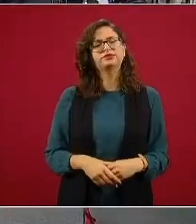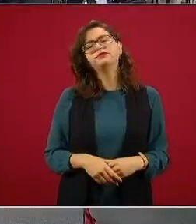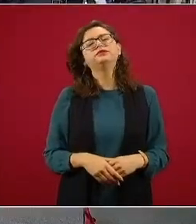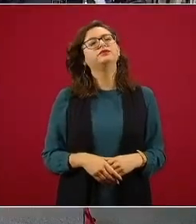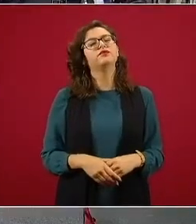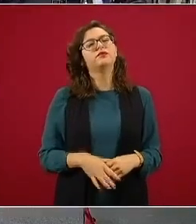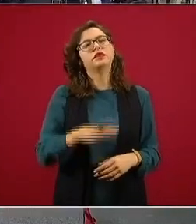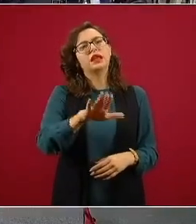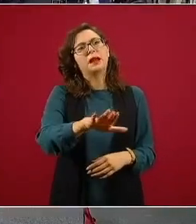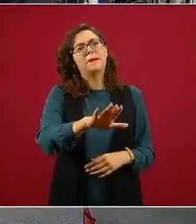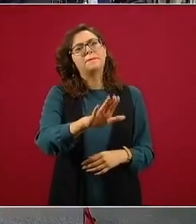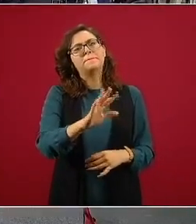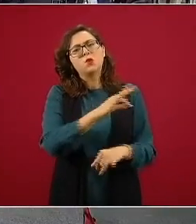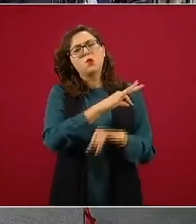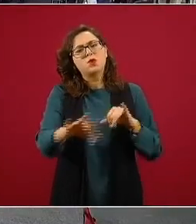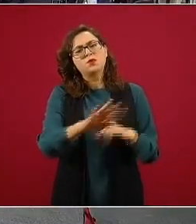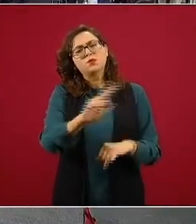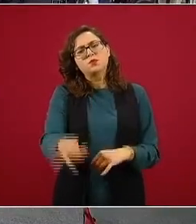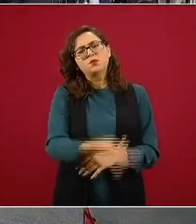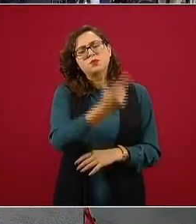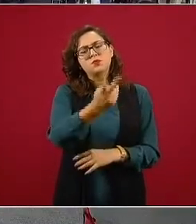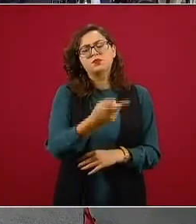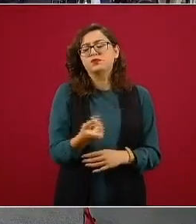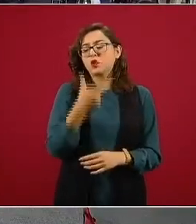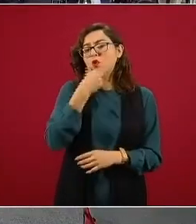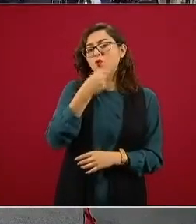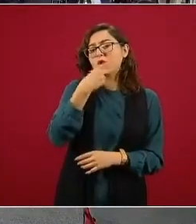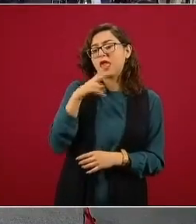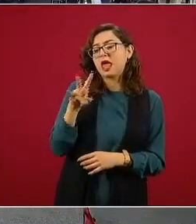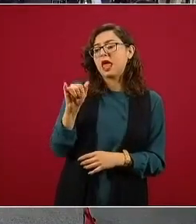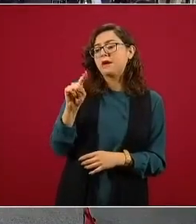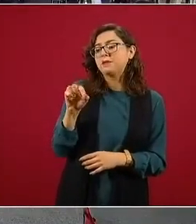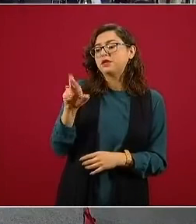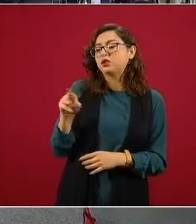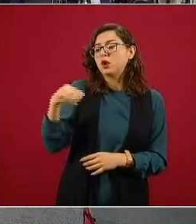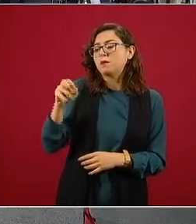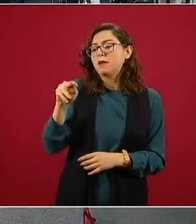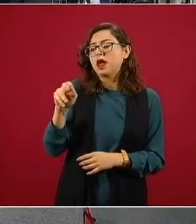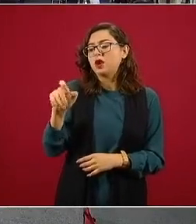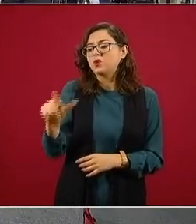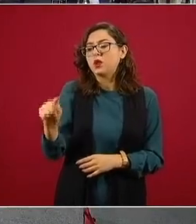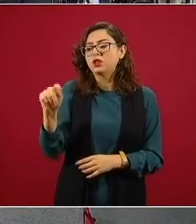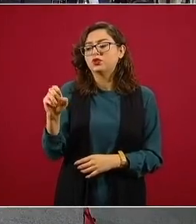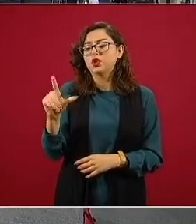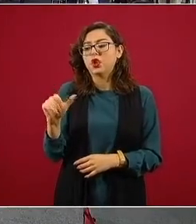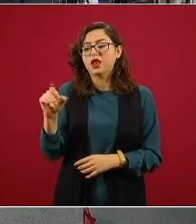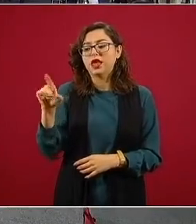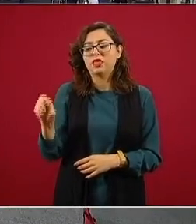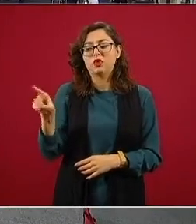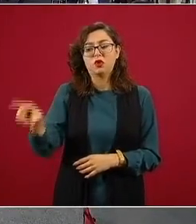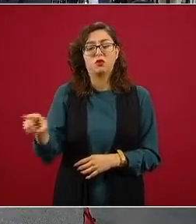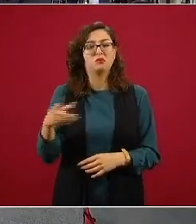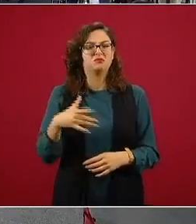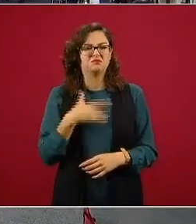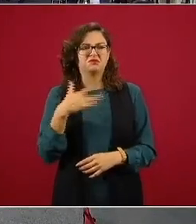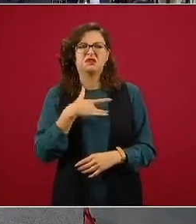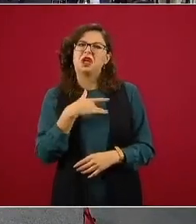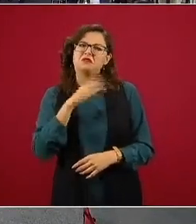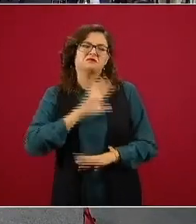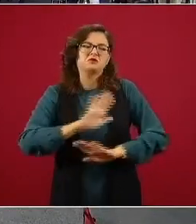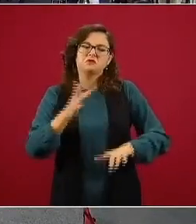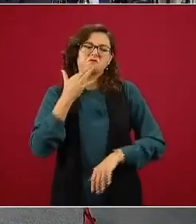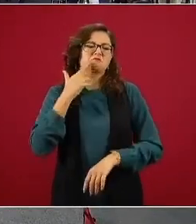más preguntarle, entonces Víctor Manuel Toledo no le ha manifestado la intención incluso de presentar una renuncia.